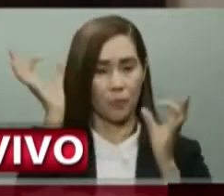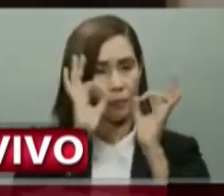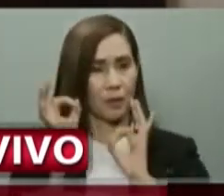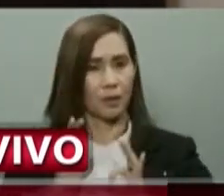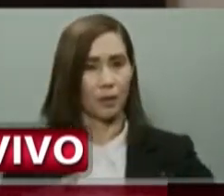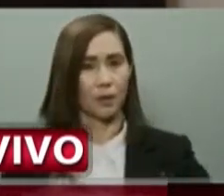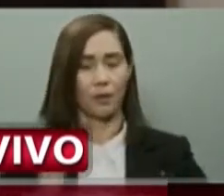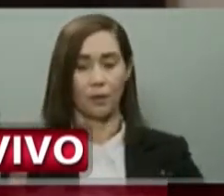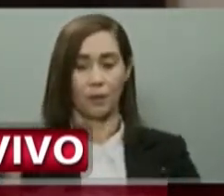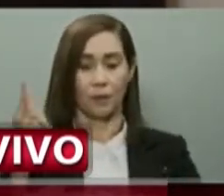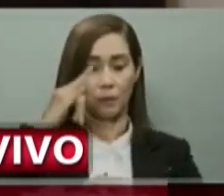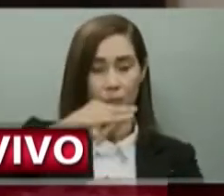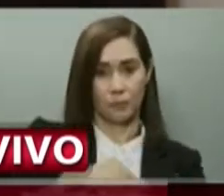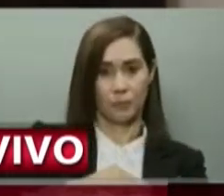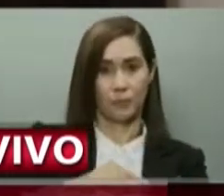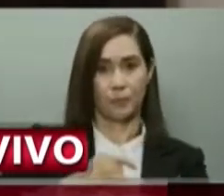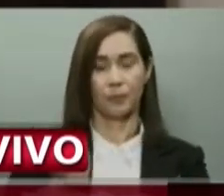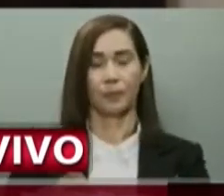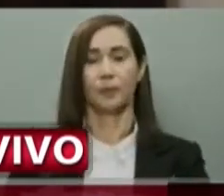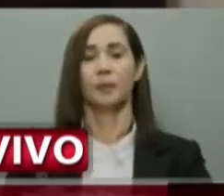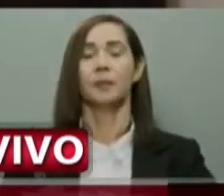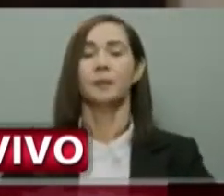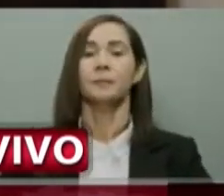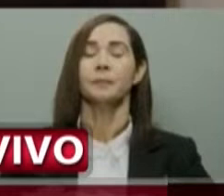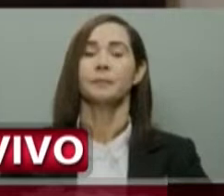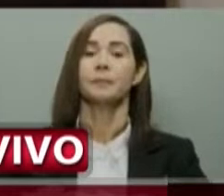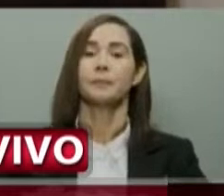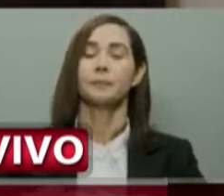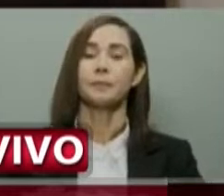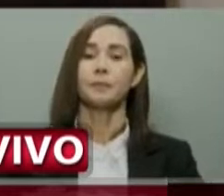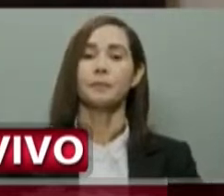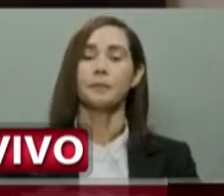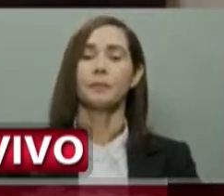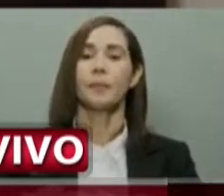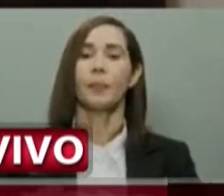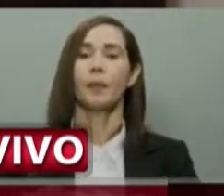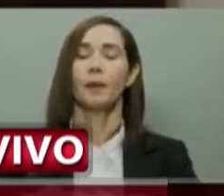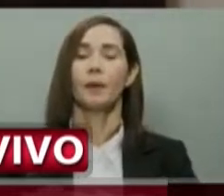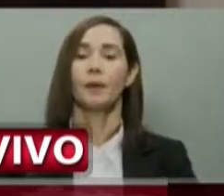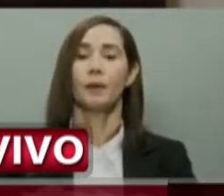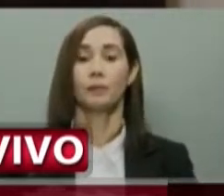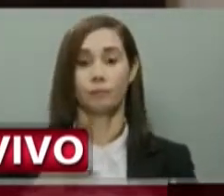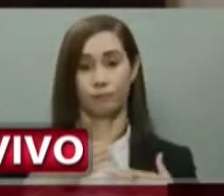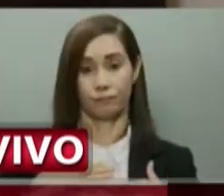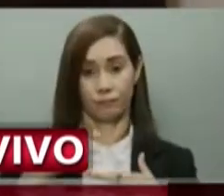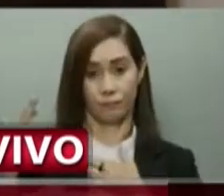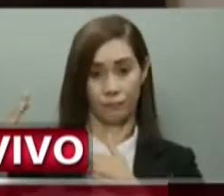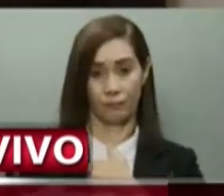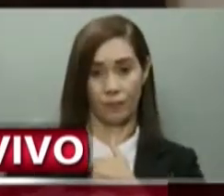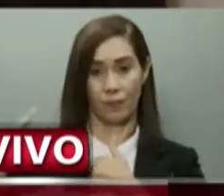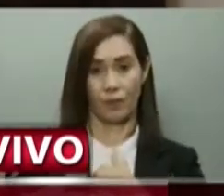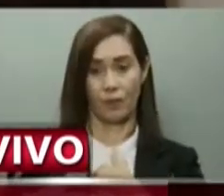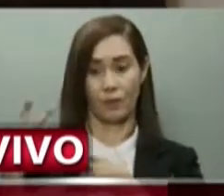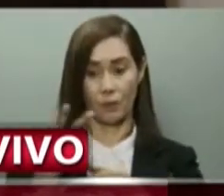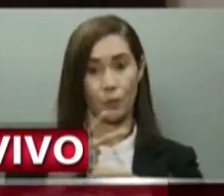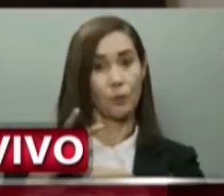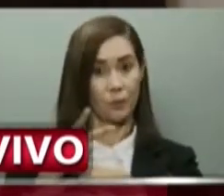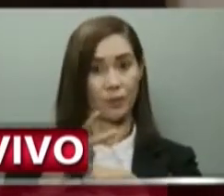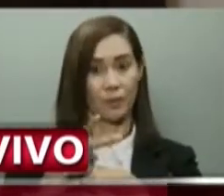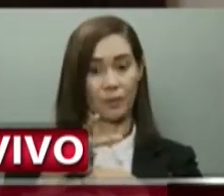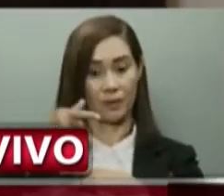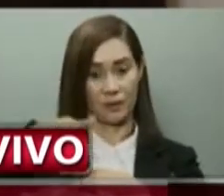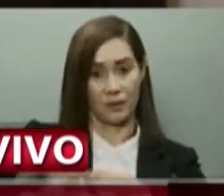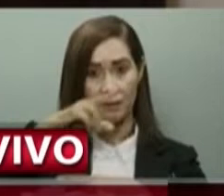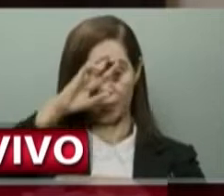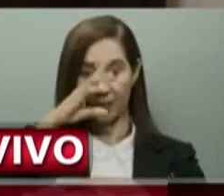de poder mitigar esos problemas. Mi responsabilidad es proteger la